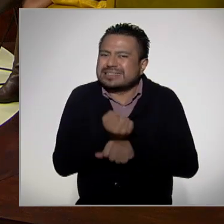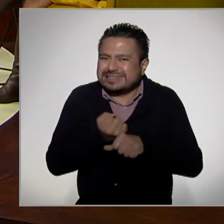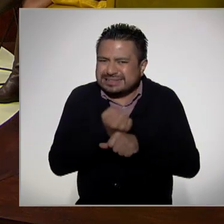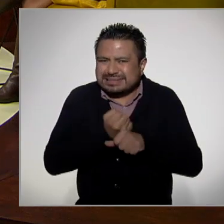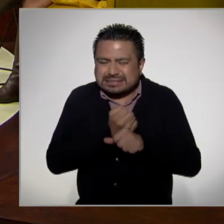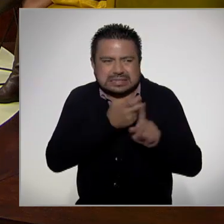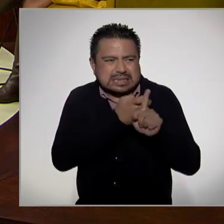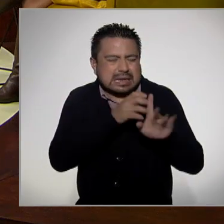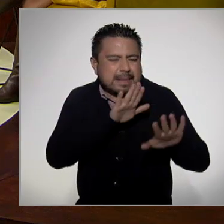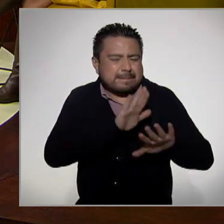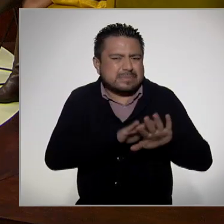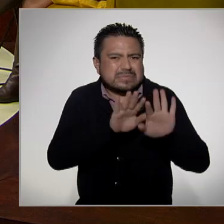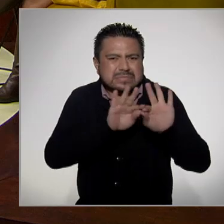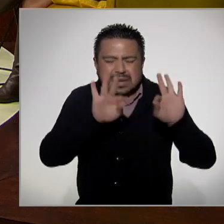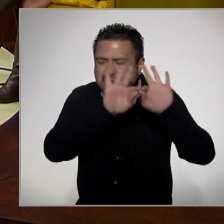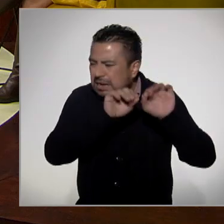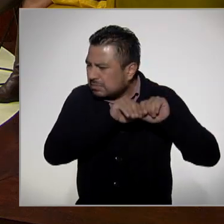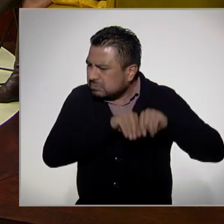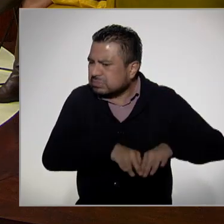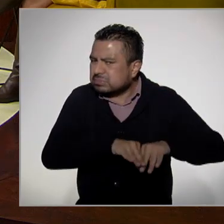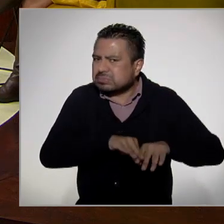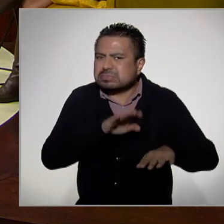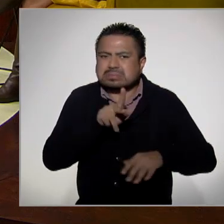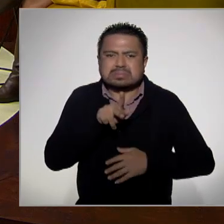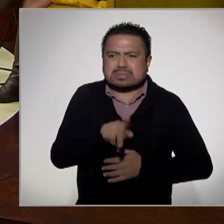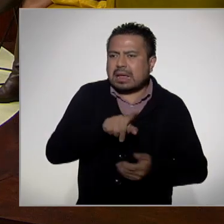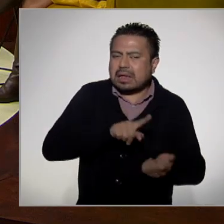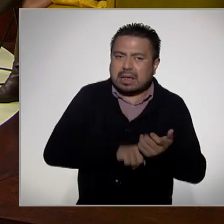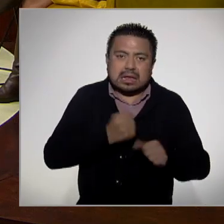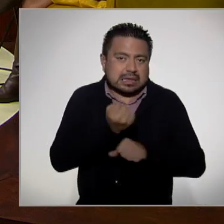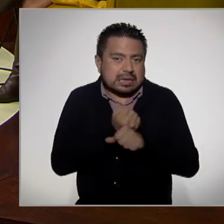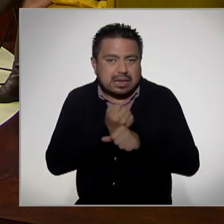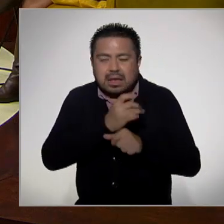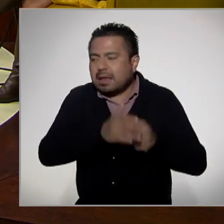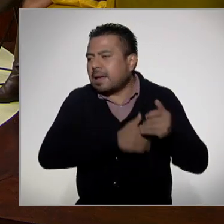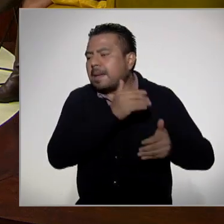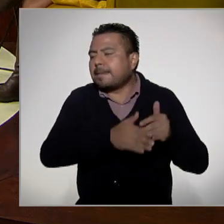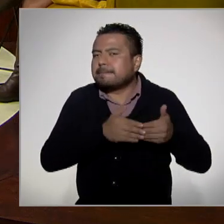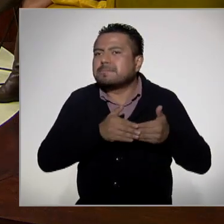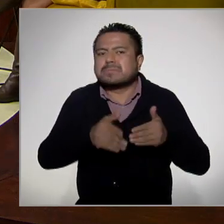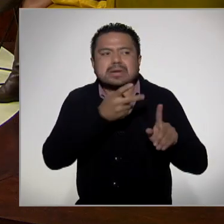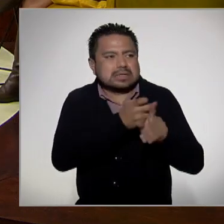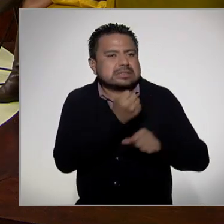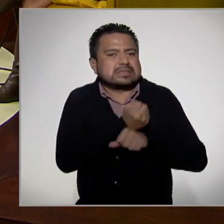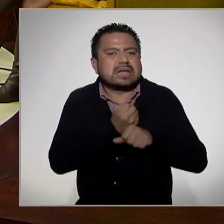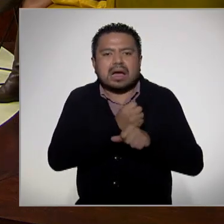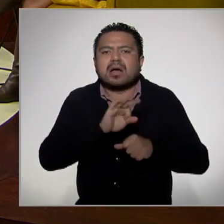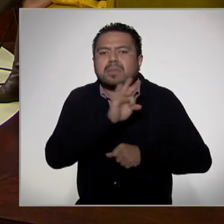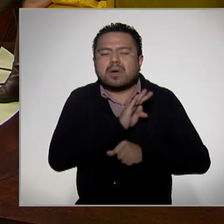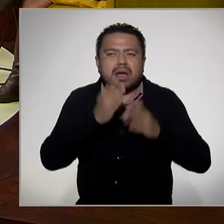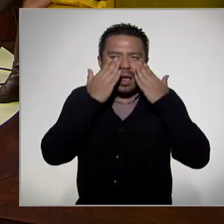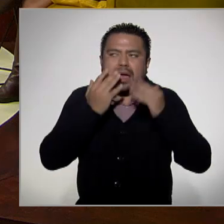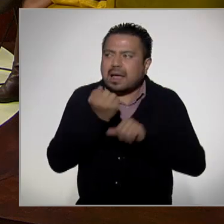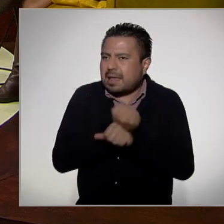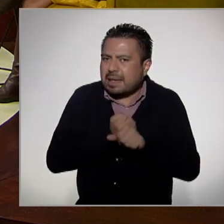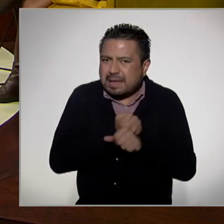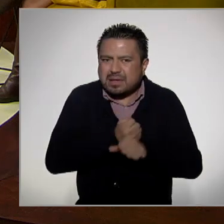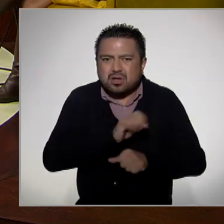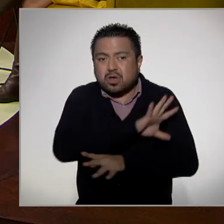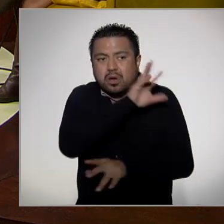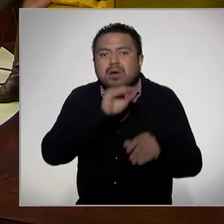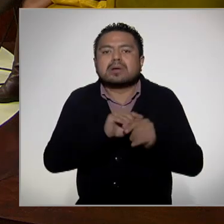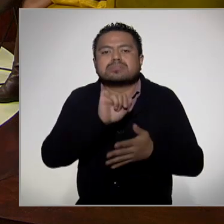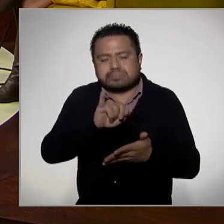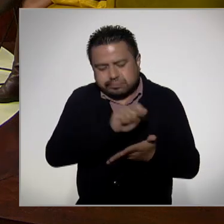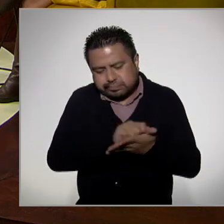hecho es como el punto que detona la sospecha de una enfermedad en la coagulación que finalmente ese sangrado me va a llevar a la anemia entonces si te voy a suplementar